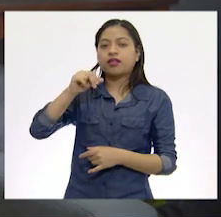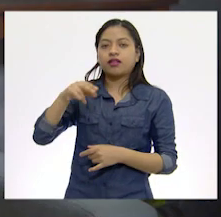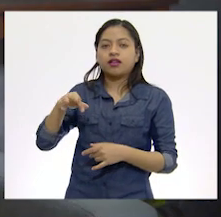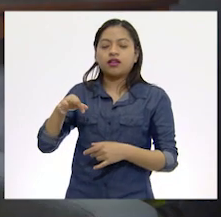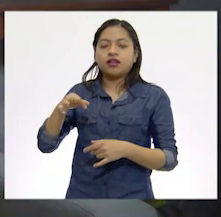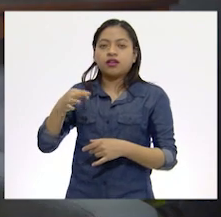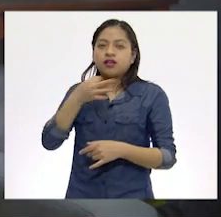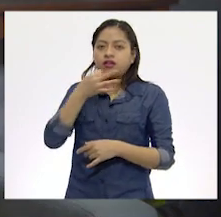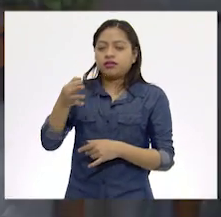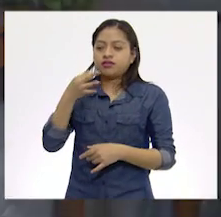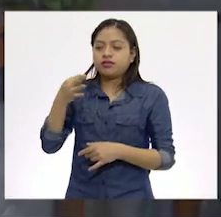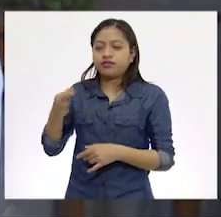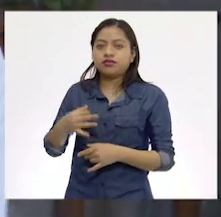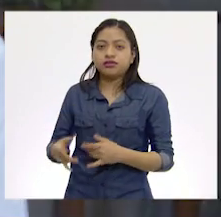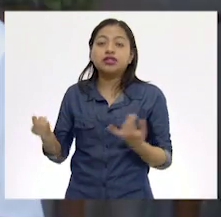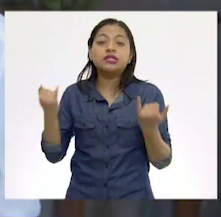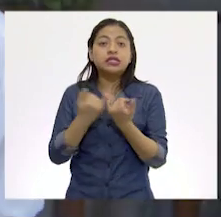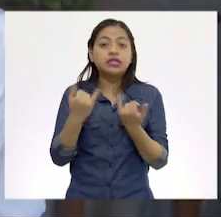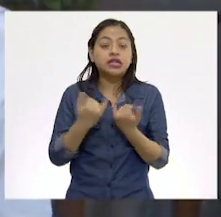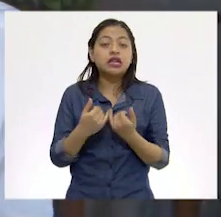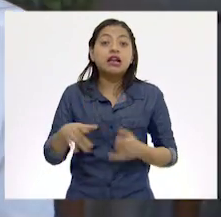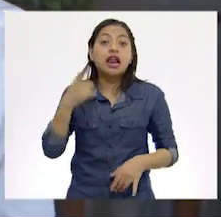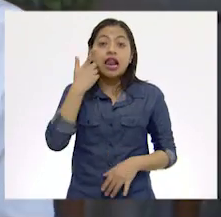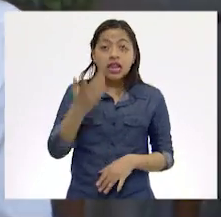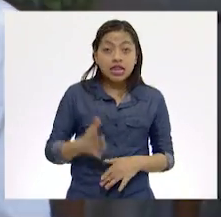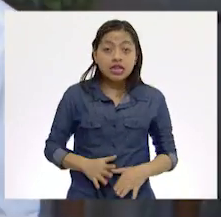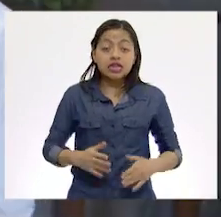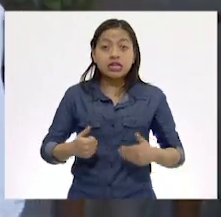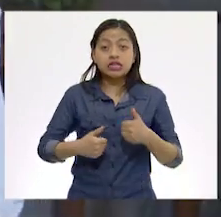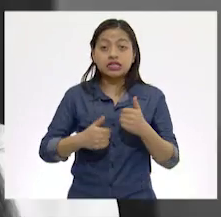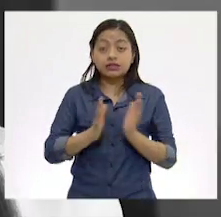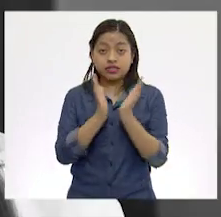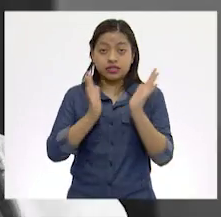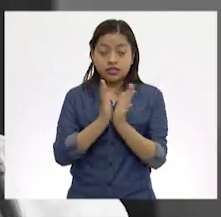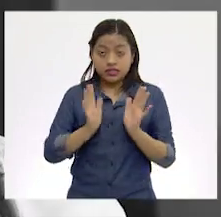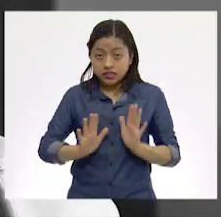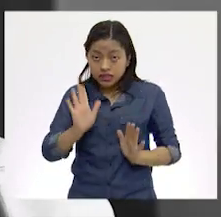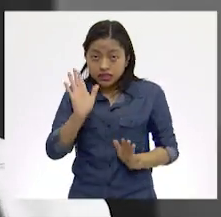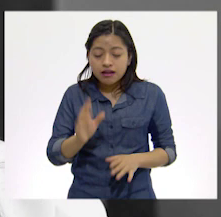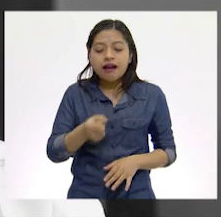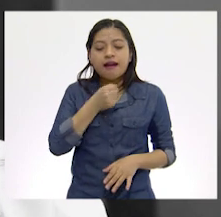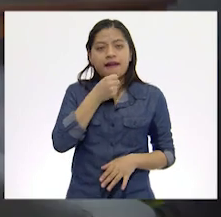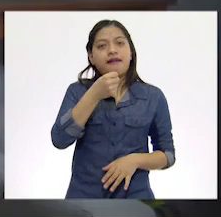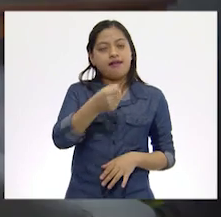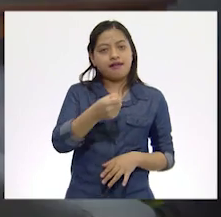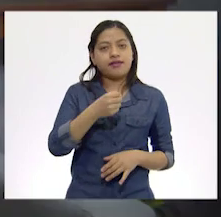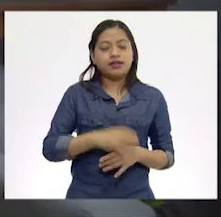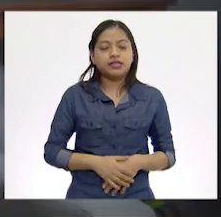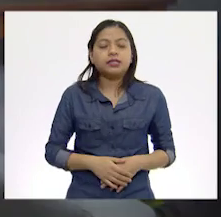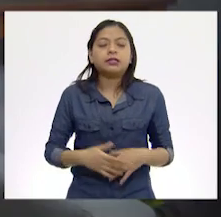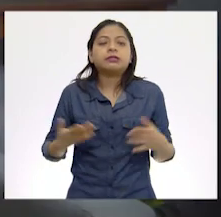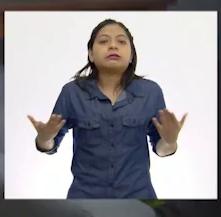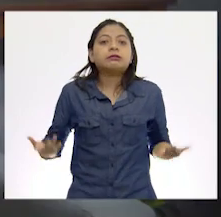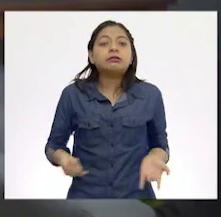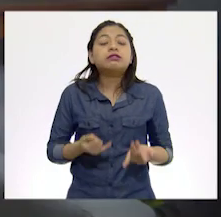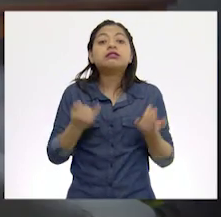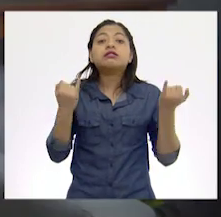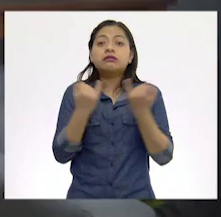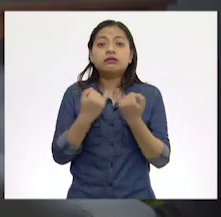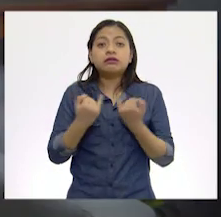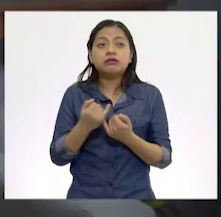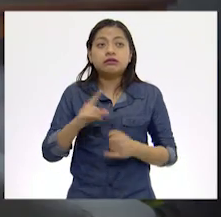hablar los prendemos otra vez. Así levantamos la mano y decimos, profe, nos dice, ya podemos hablar. Y luego después